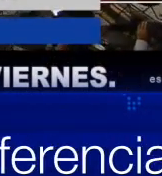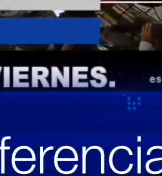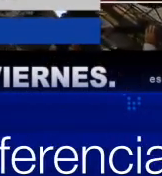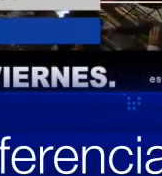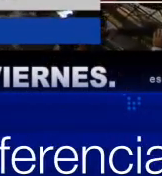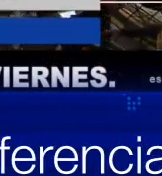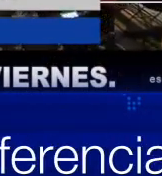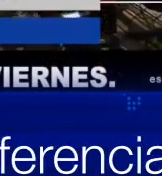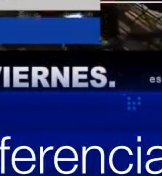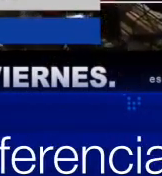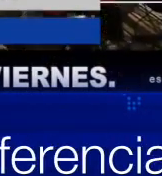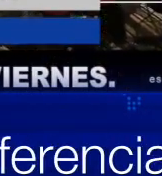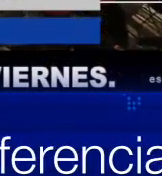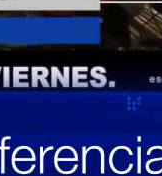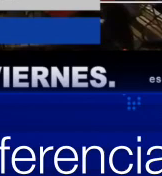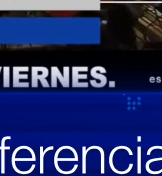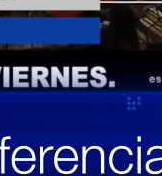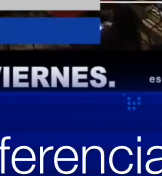Bueno, pues hoy